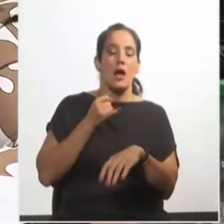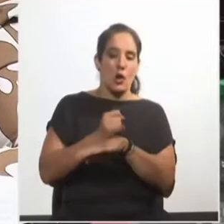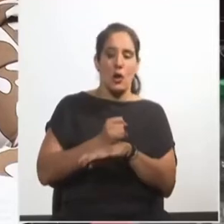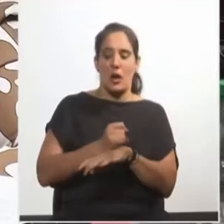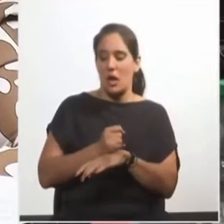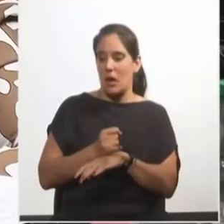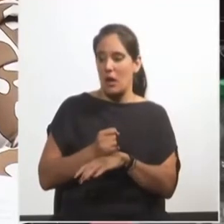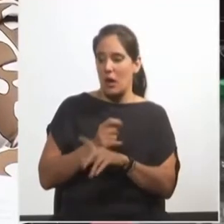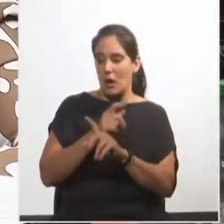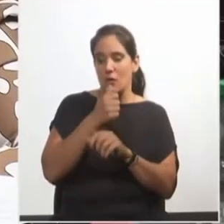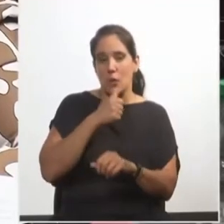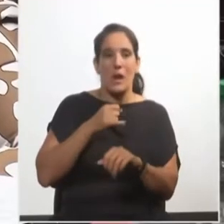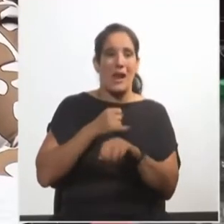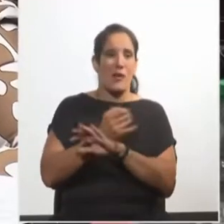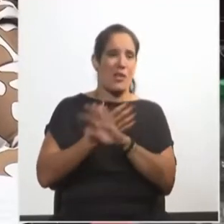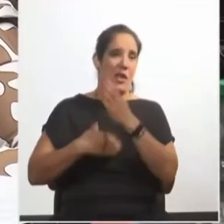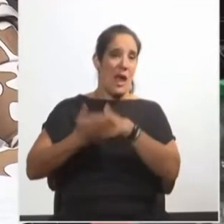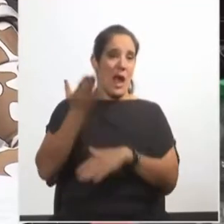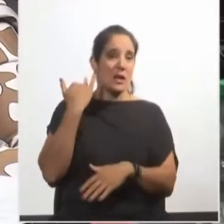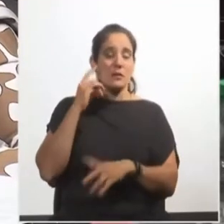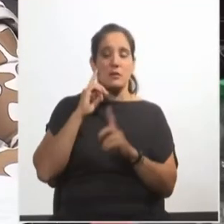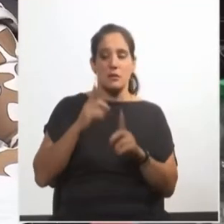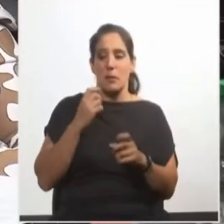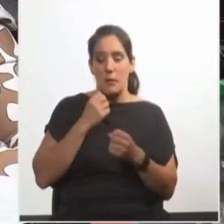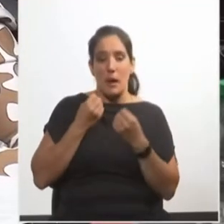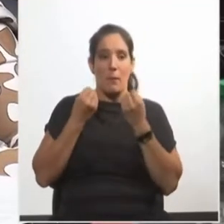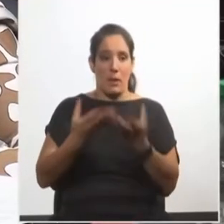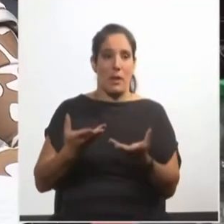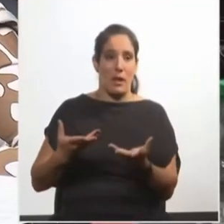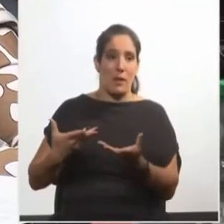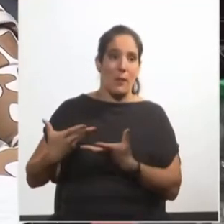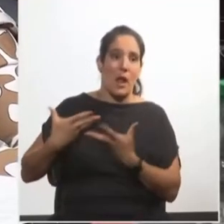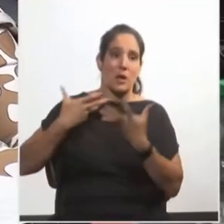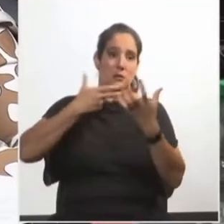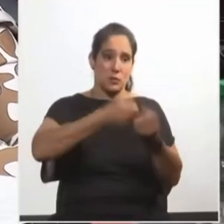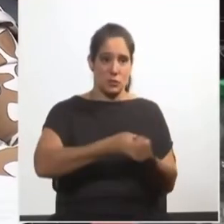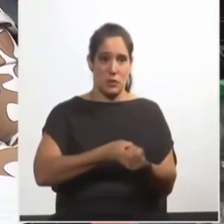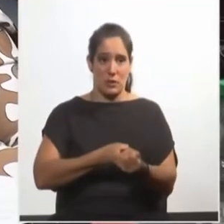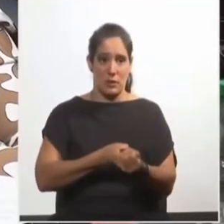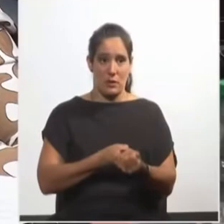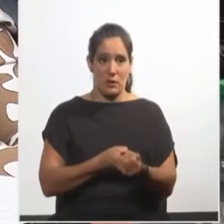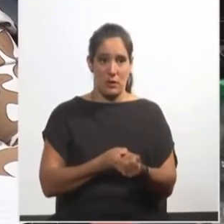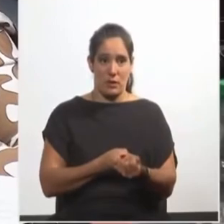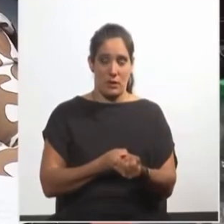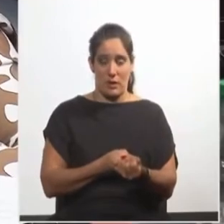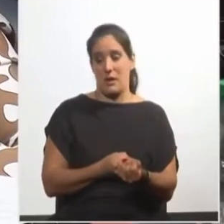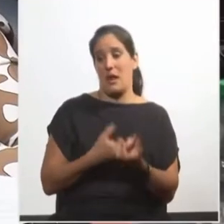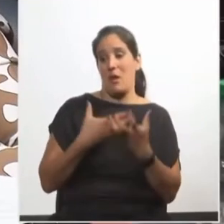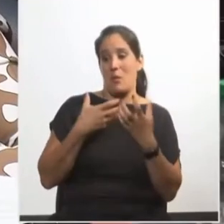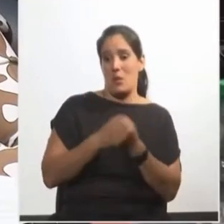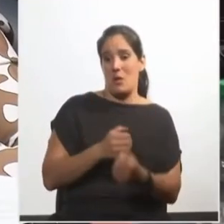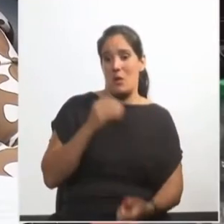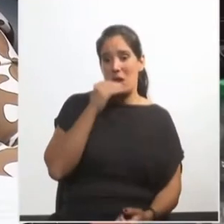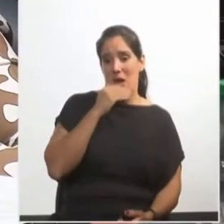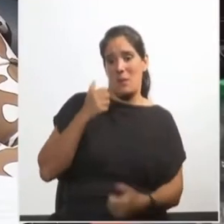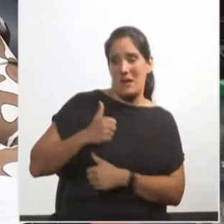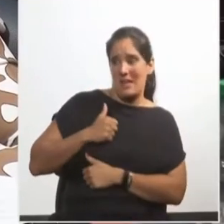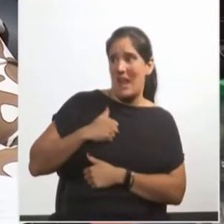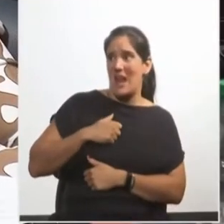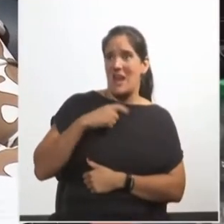inequidades, como también para contribuir a financiar el abultado déficit de la caja